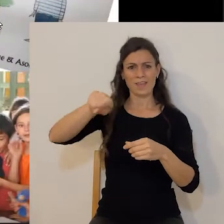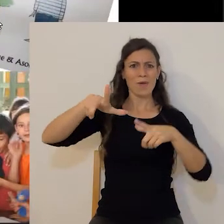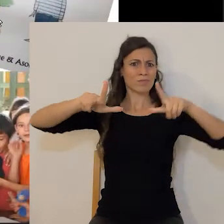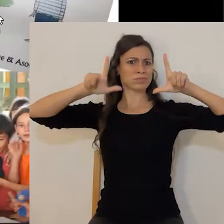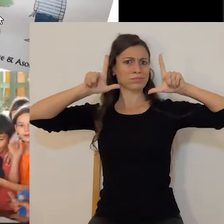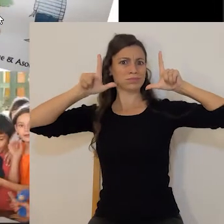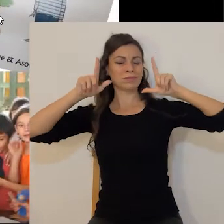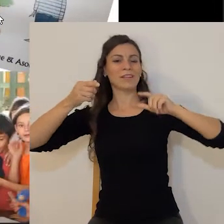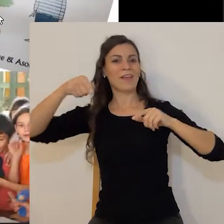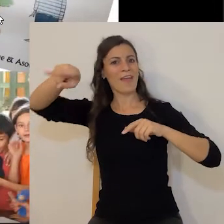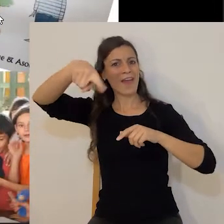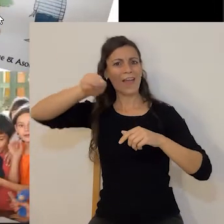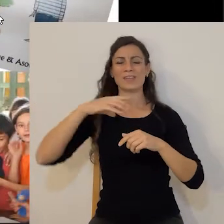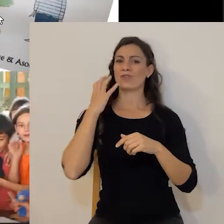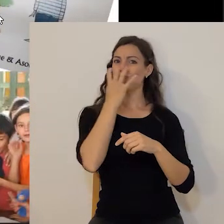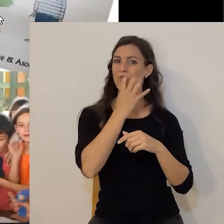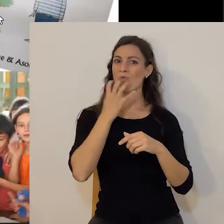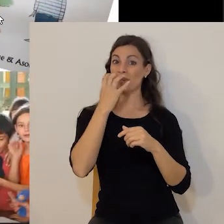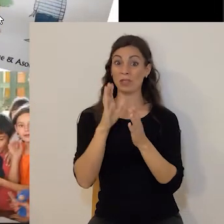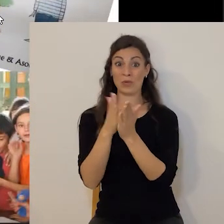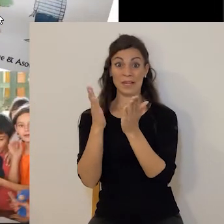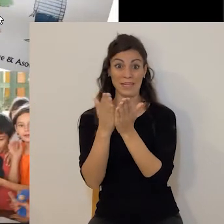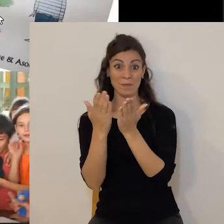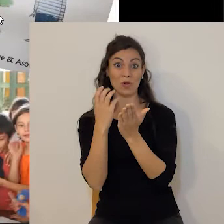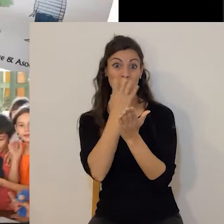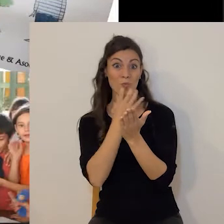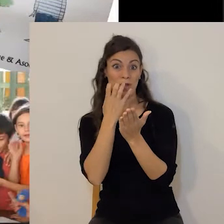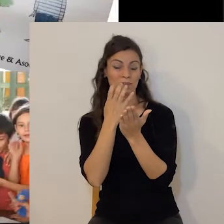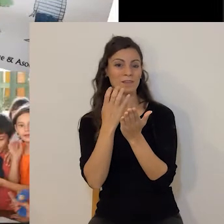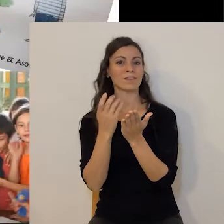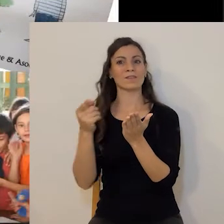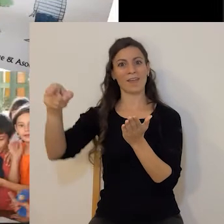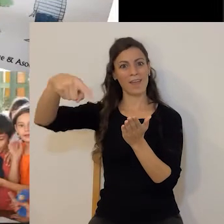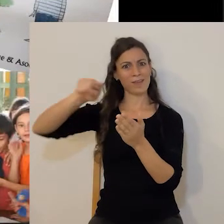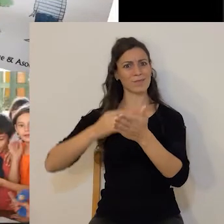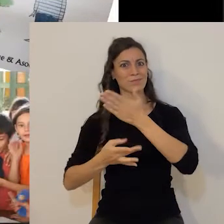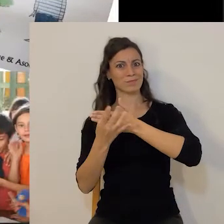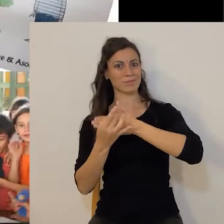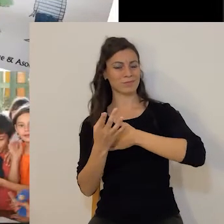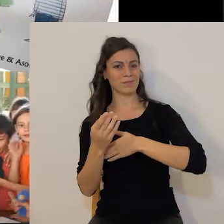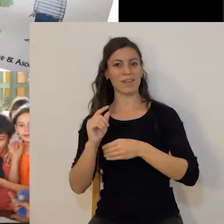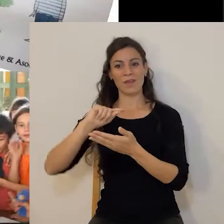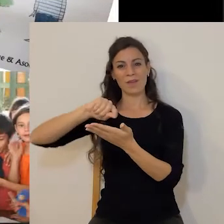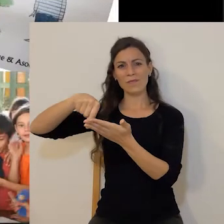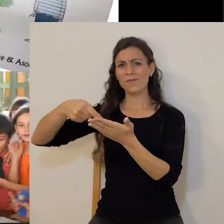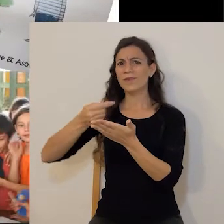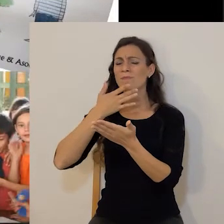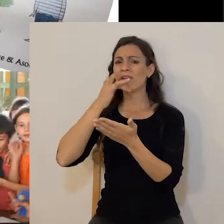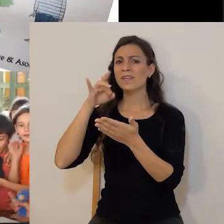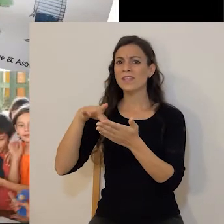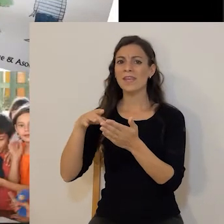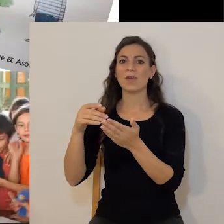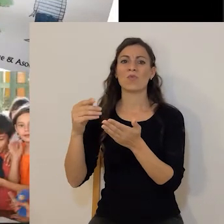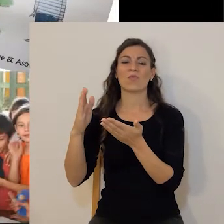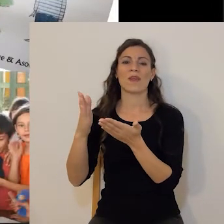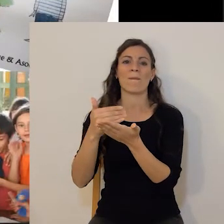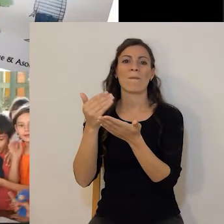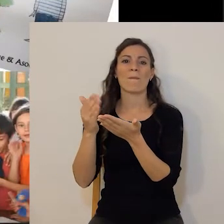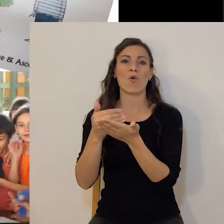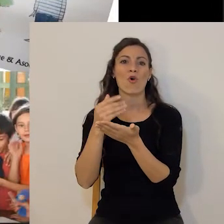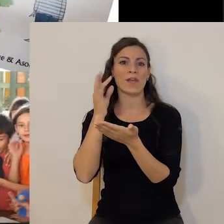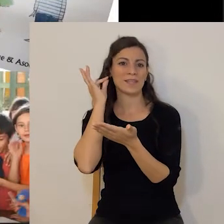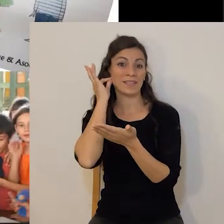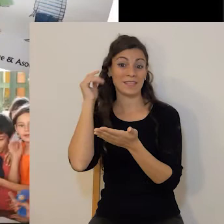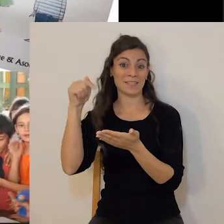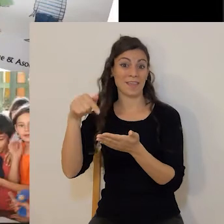un cuento, un libro de cuentos, firmado también con un prólogo de una poetisa